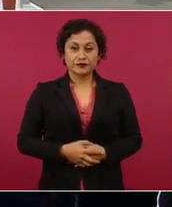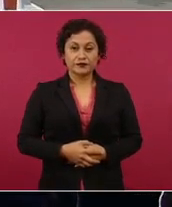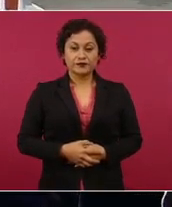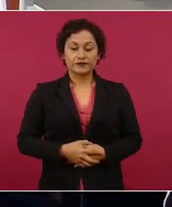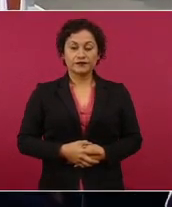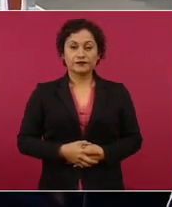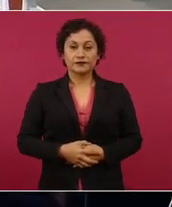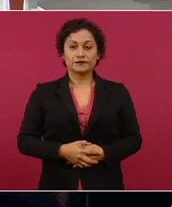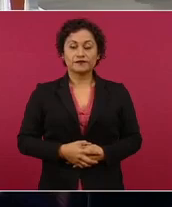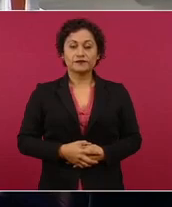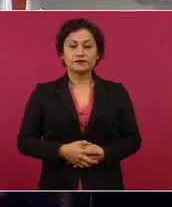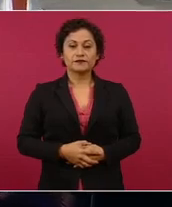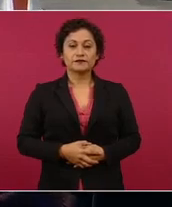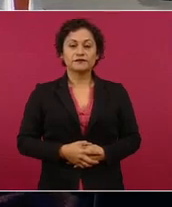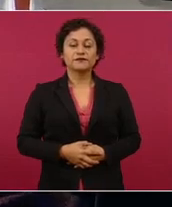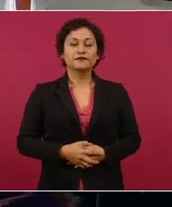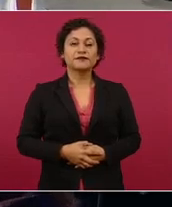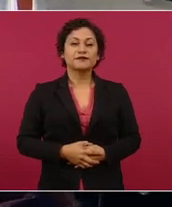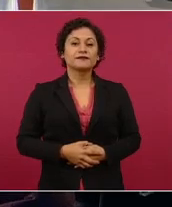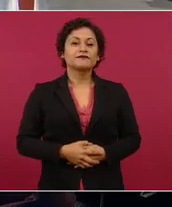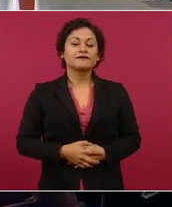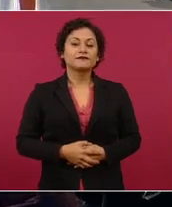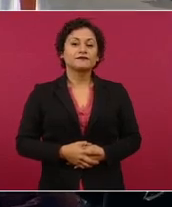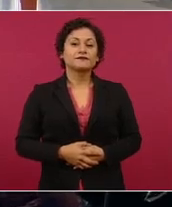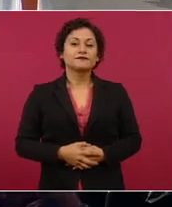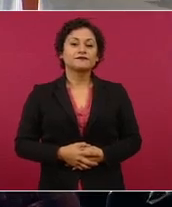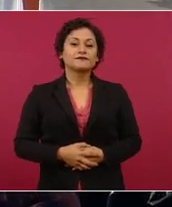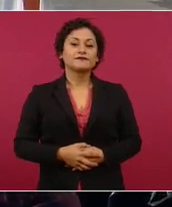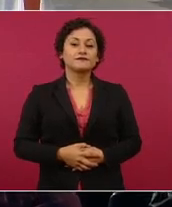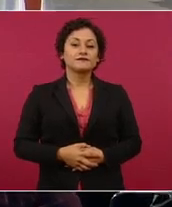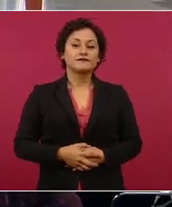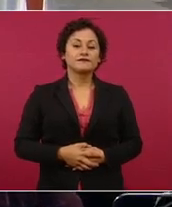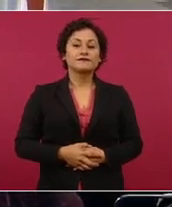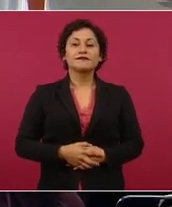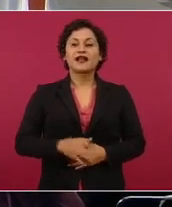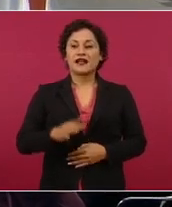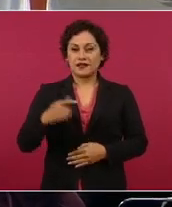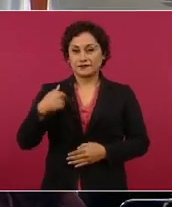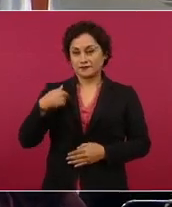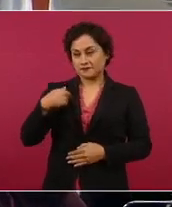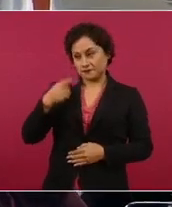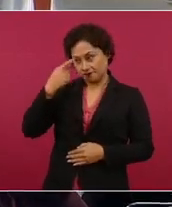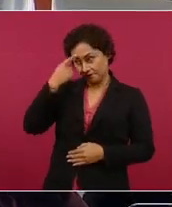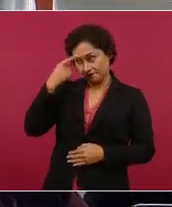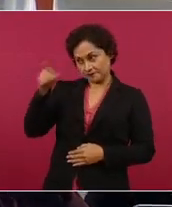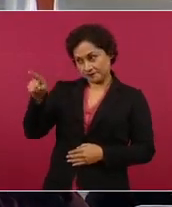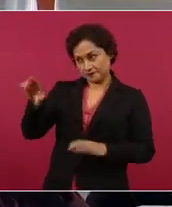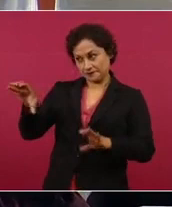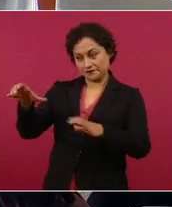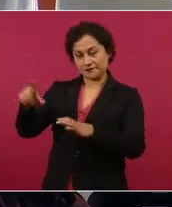Les voy a poner a los conservadores. ¿Por qué no ponen la